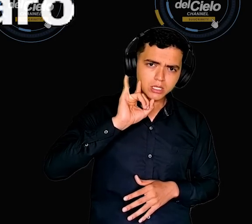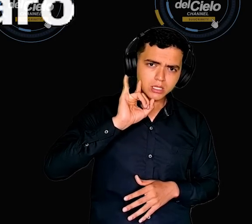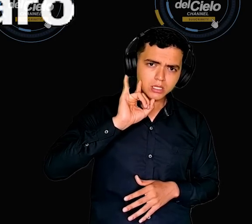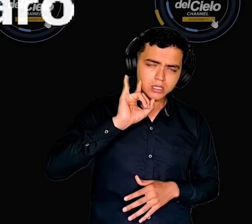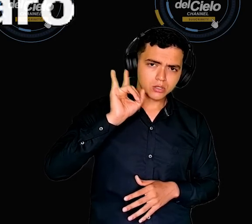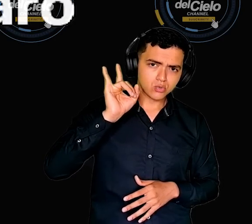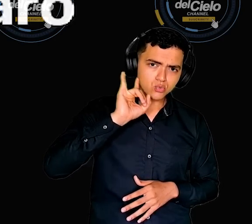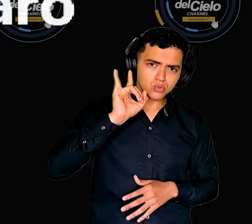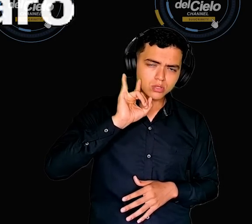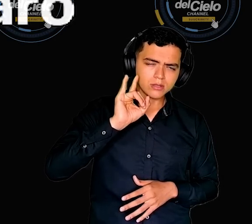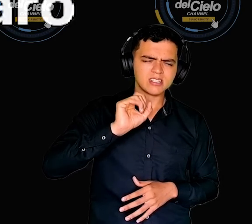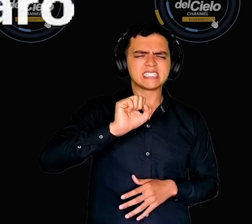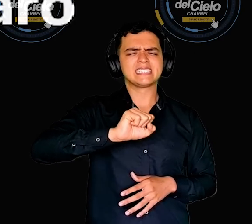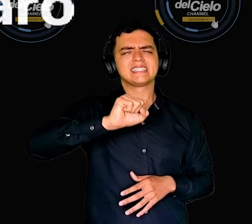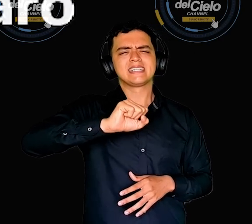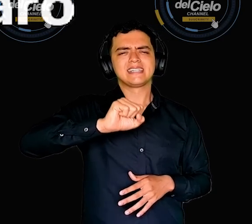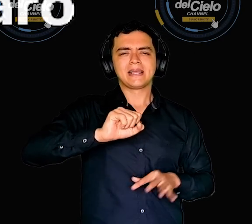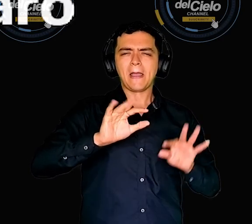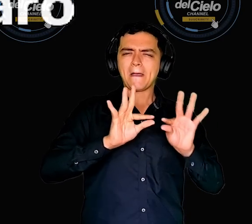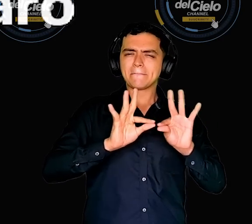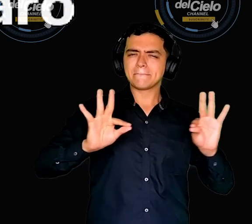el plan que tenemos